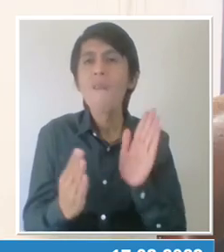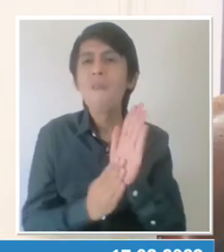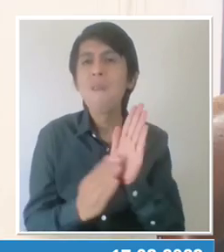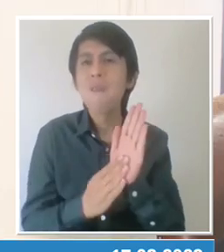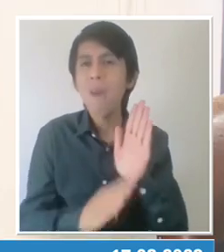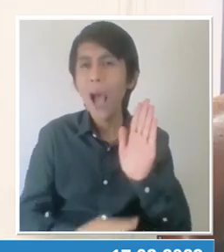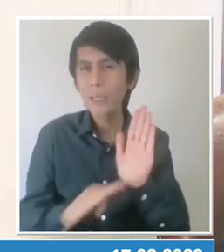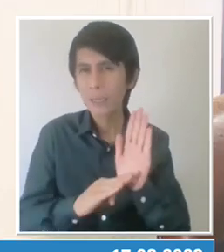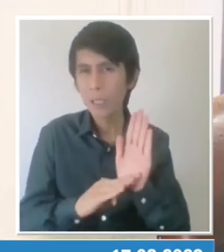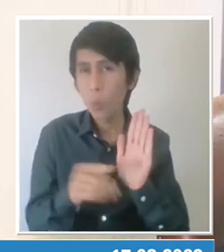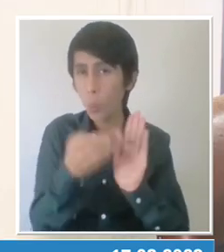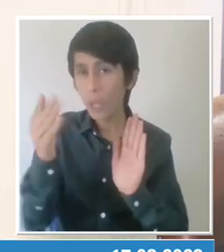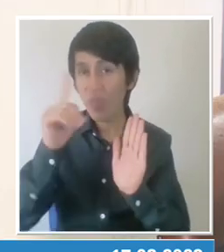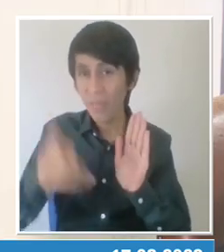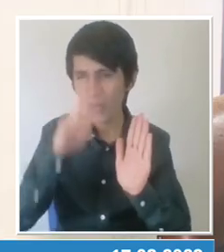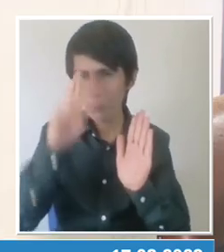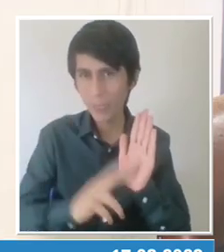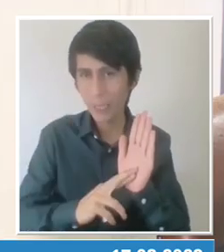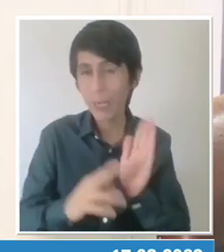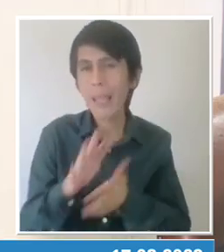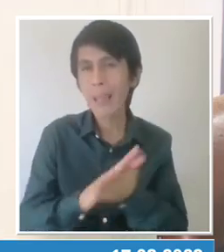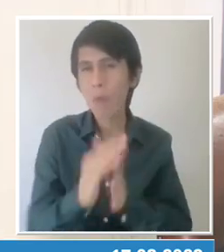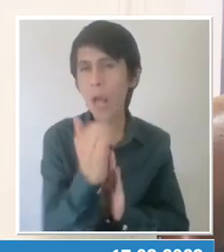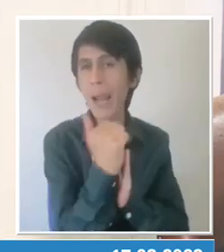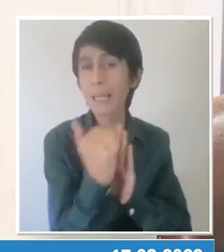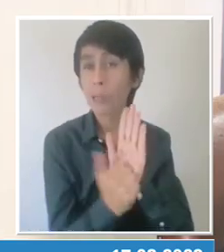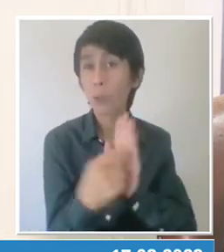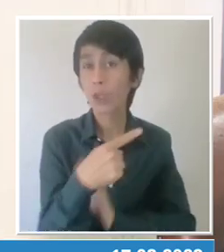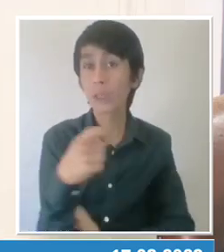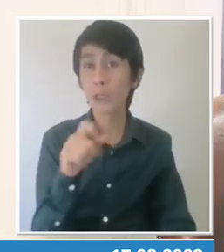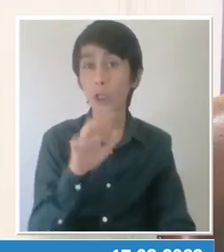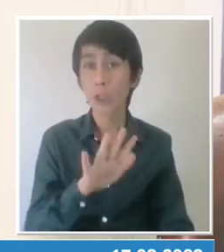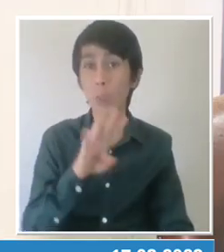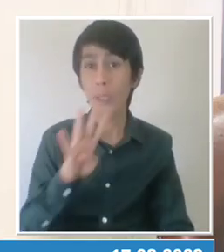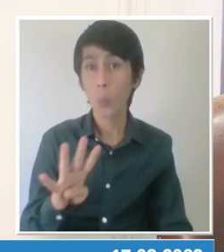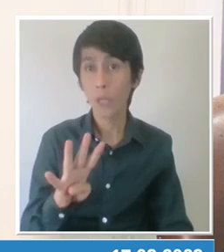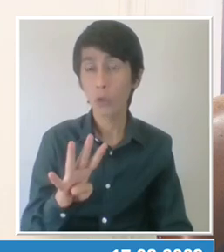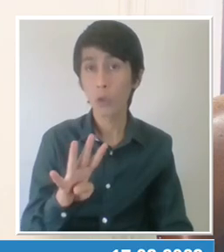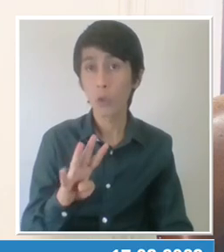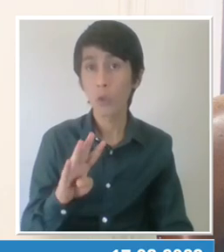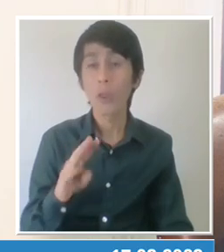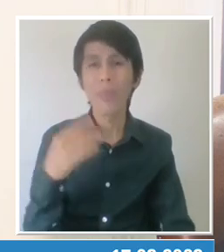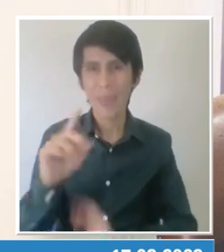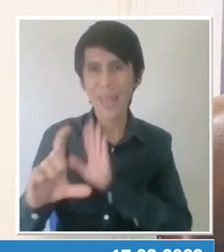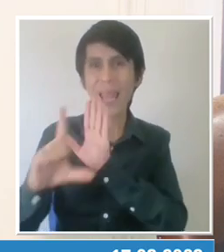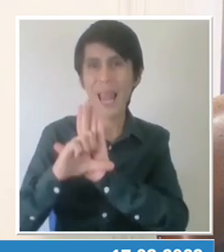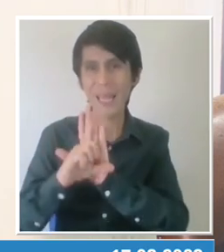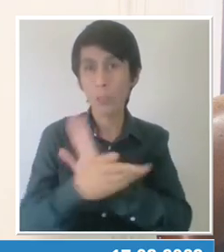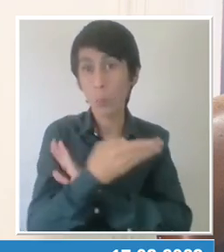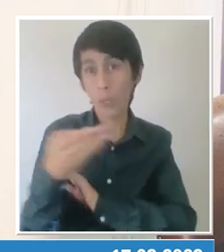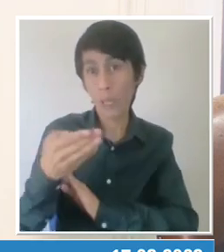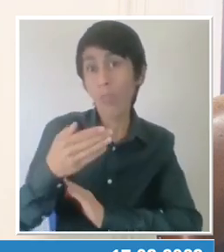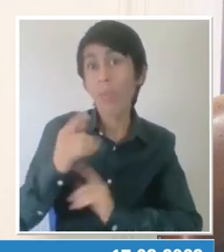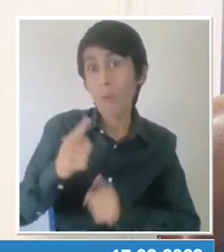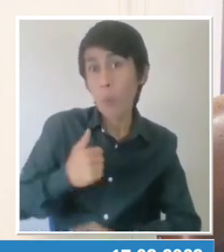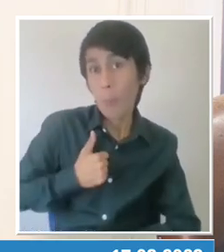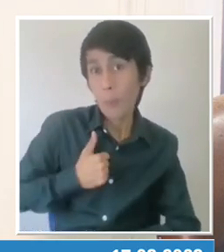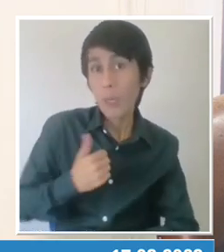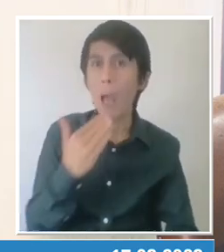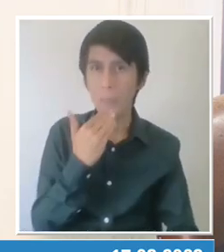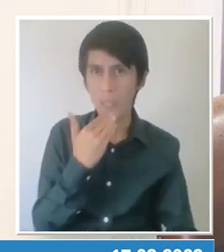artículo 154 de la ley que los rige a ustedes y que me rige a mí también.